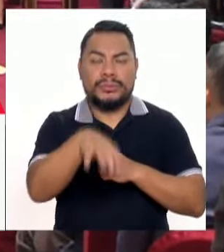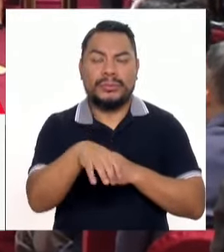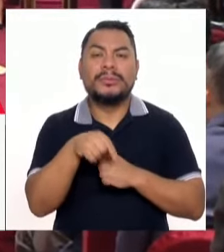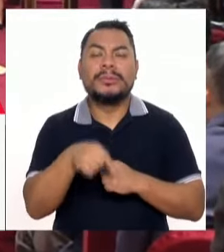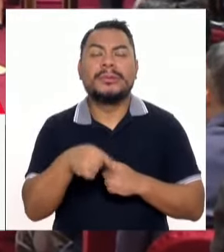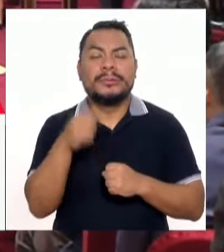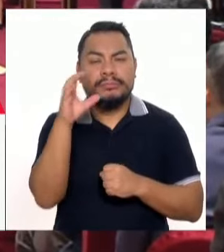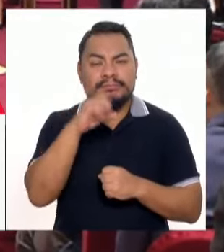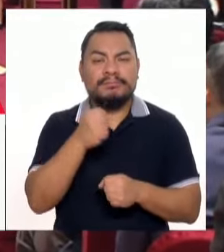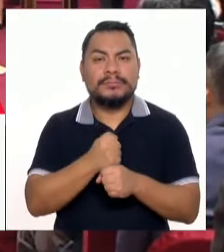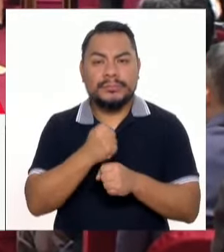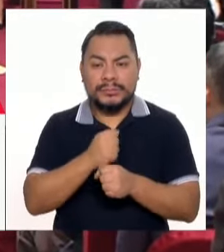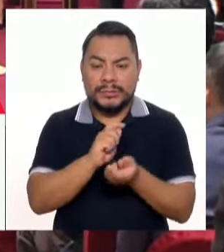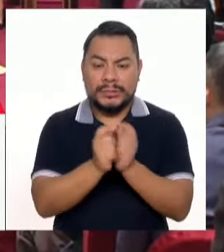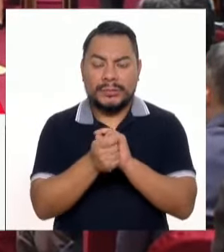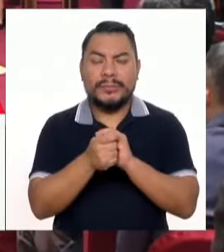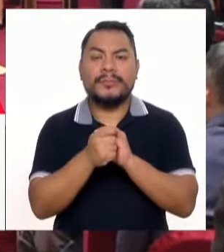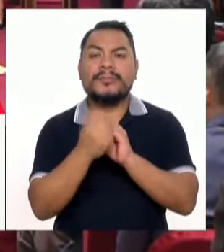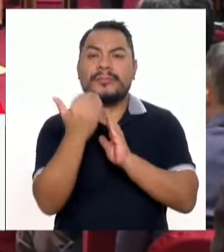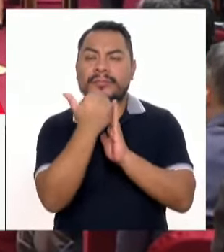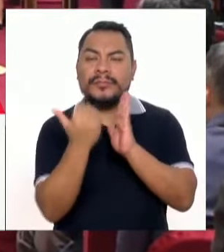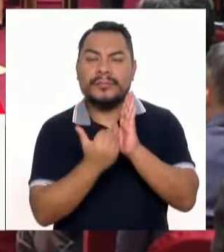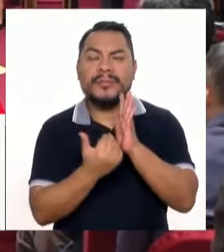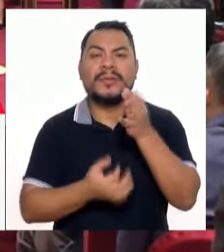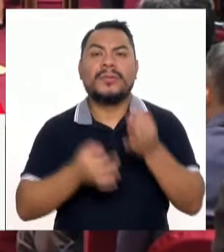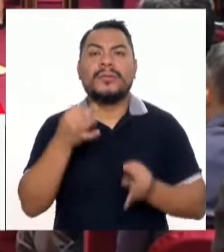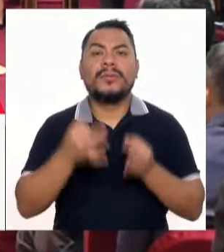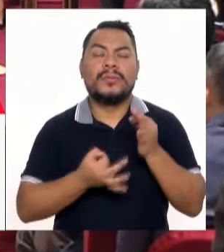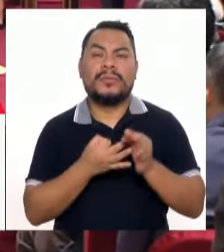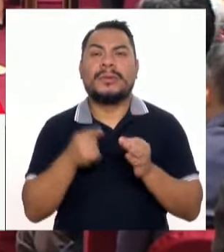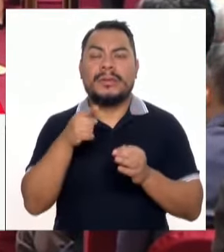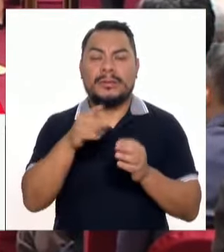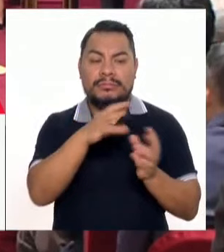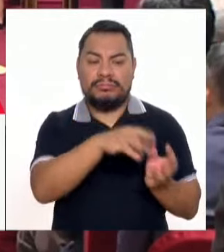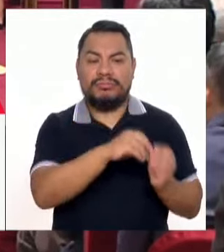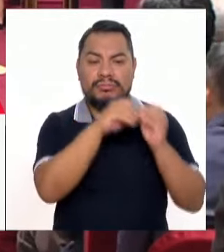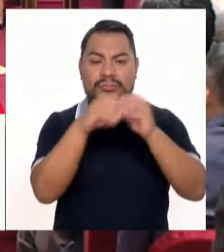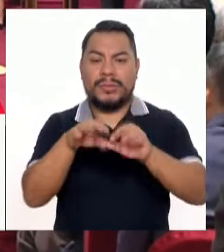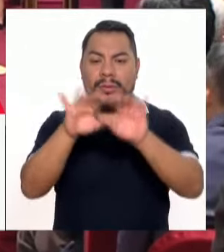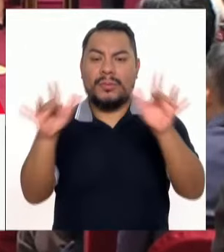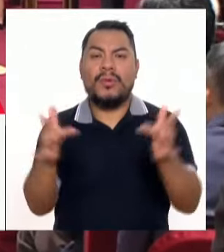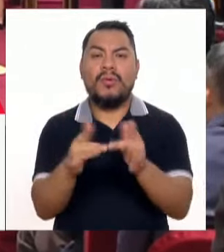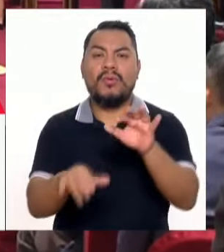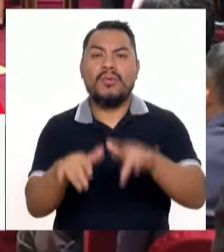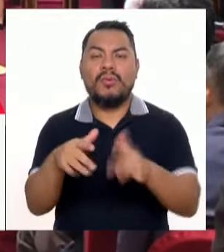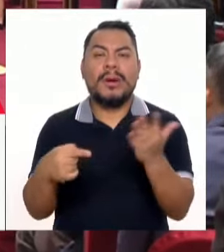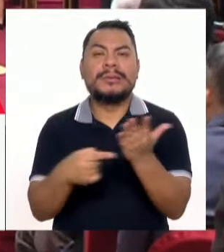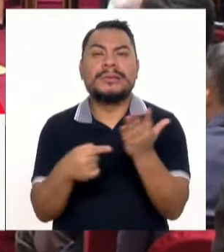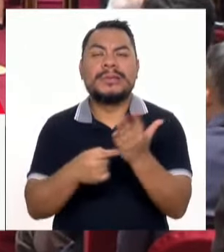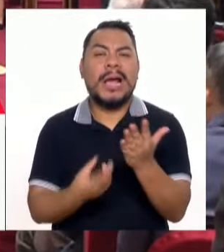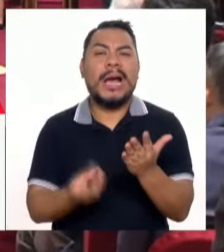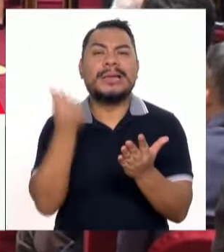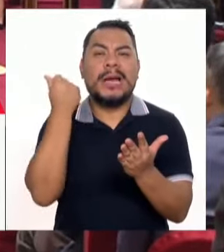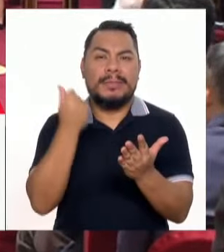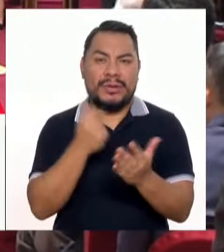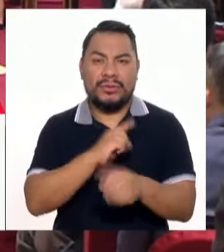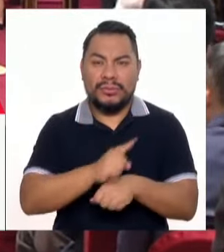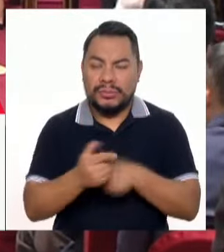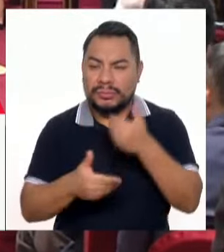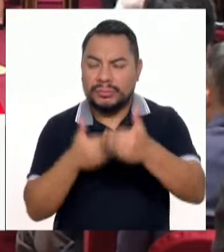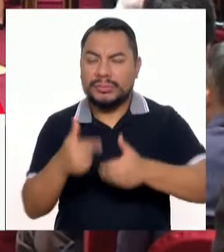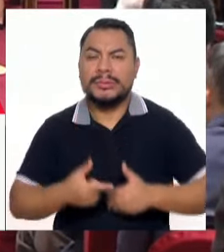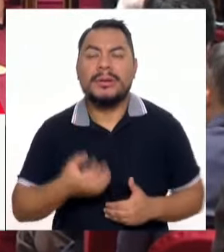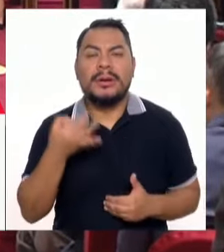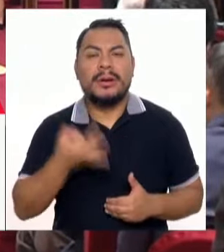coadyuvar a la reforma judicial y a la reforma digital para una justicia predictiva con rostro humano y de